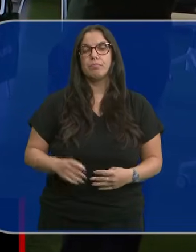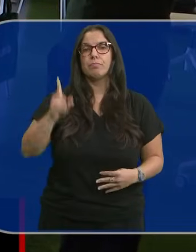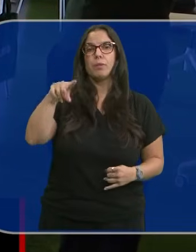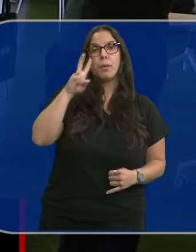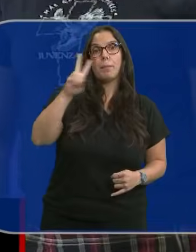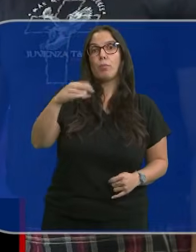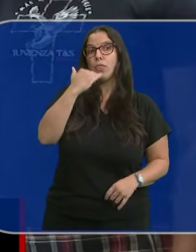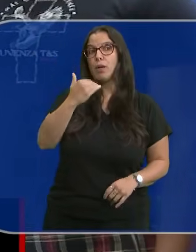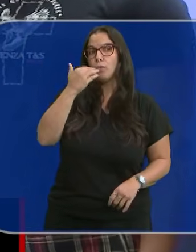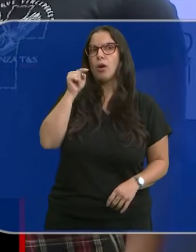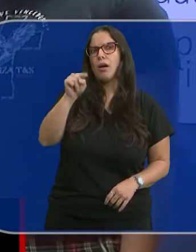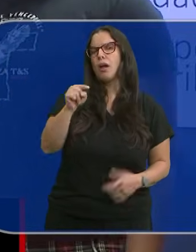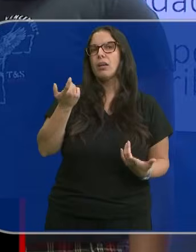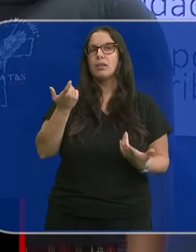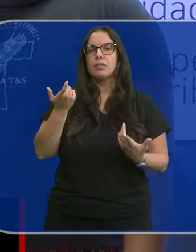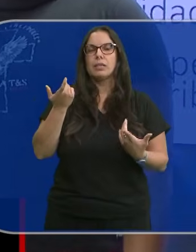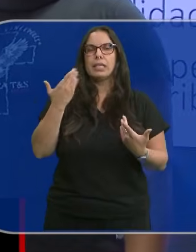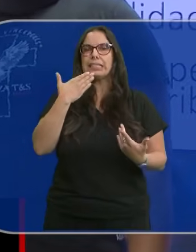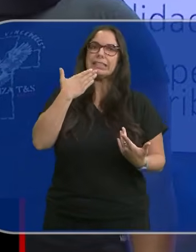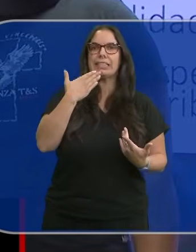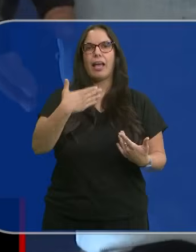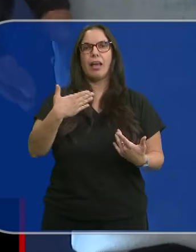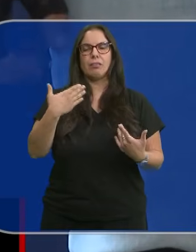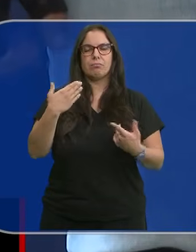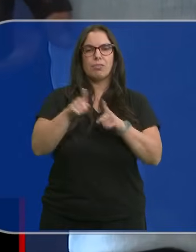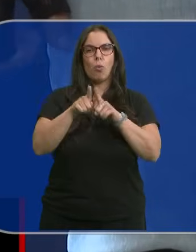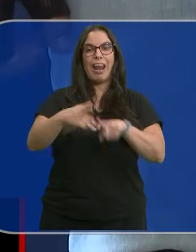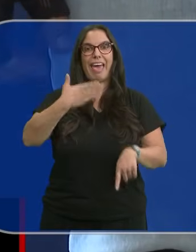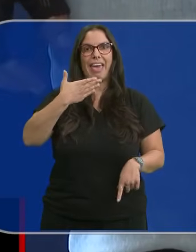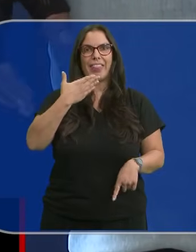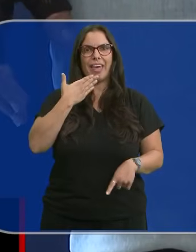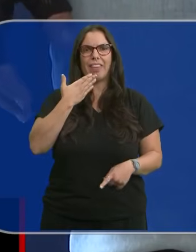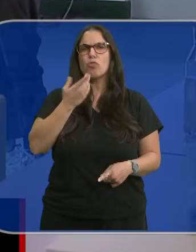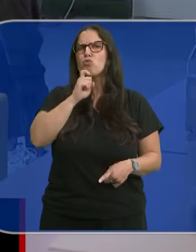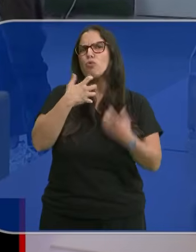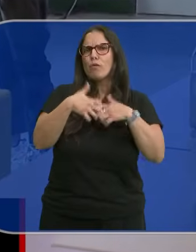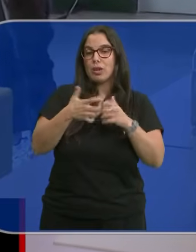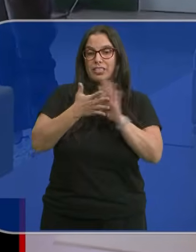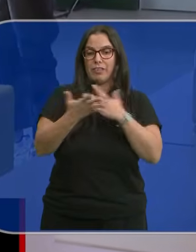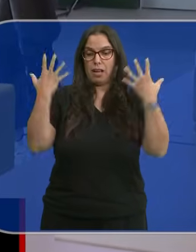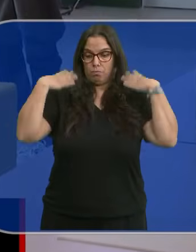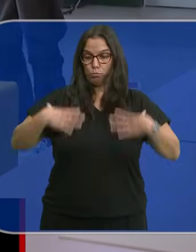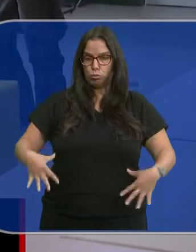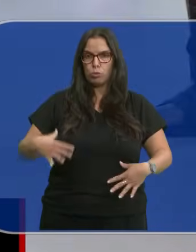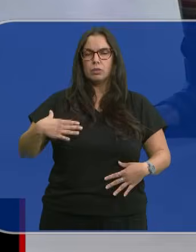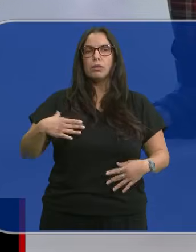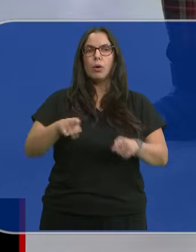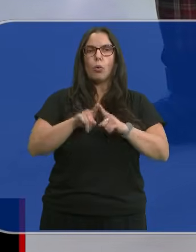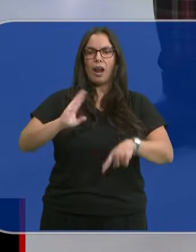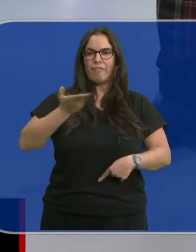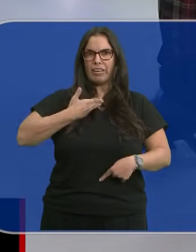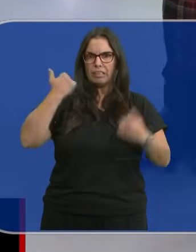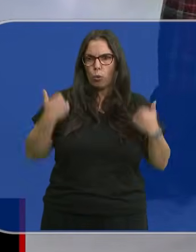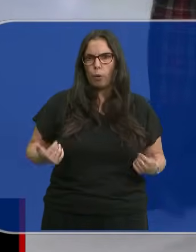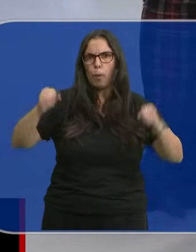También veremos en Zamora cómo funcionan los simuladores de edad. Un traje que imita la vejez y que traslada a los jóvenes los problemas físicos de las